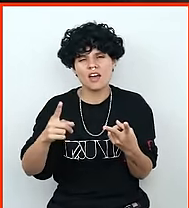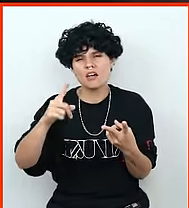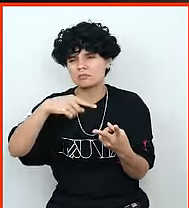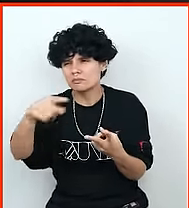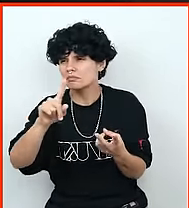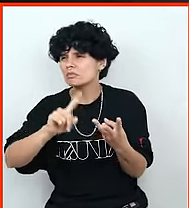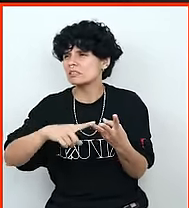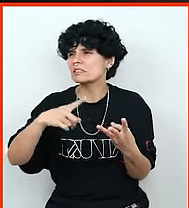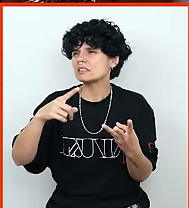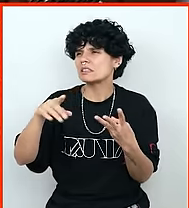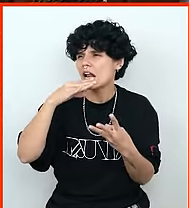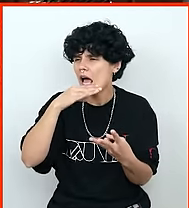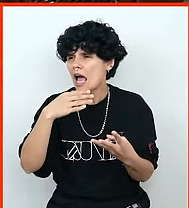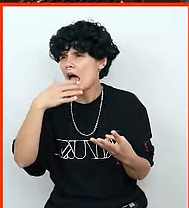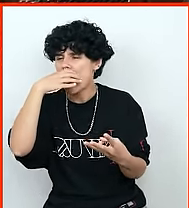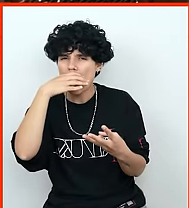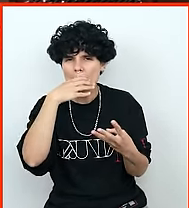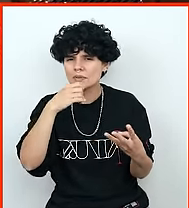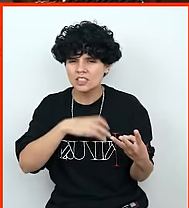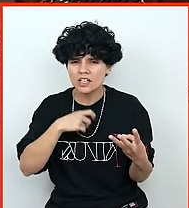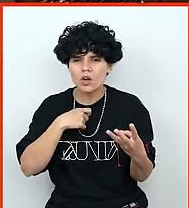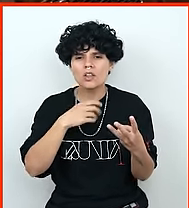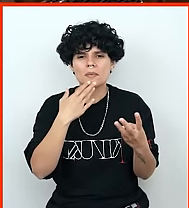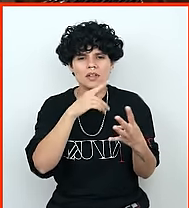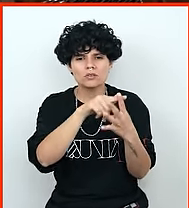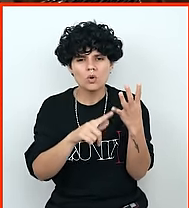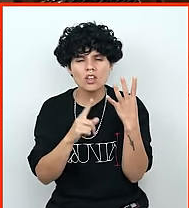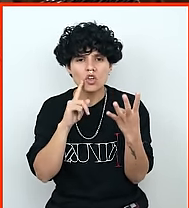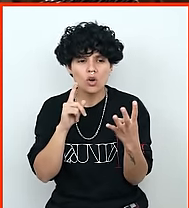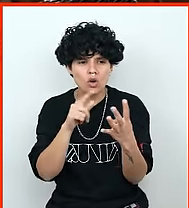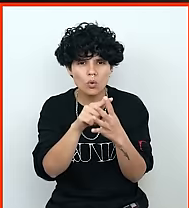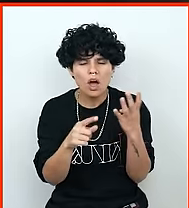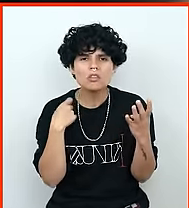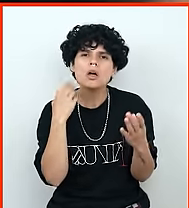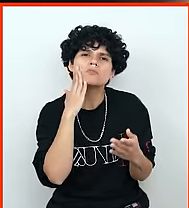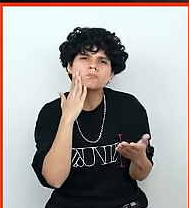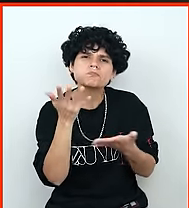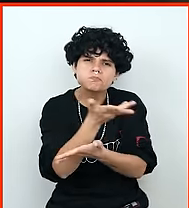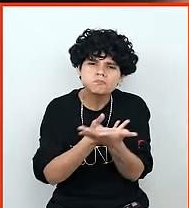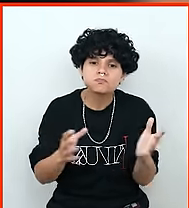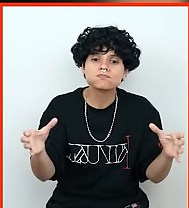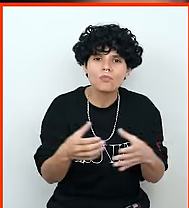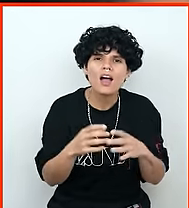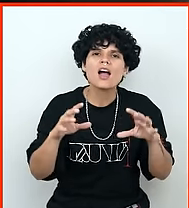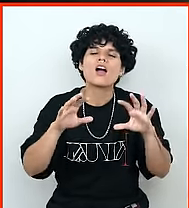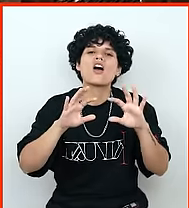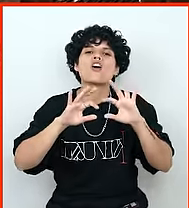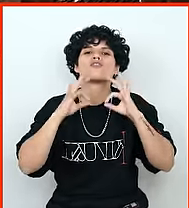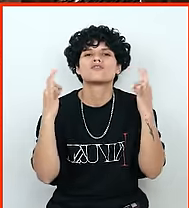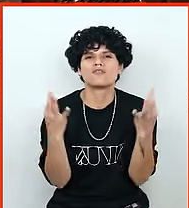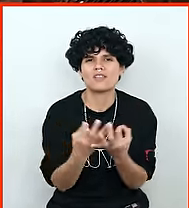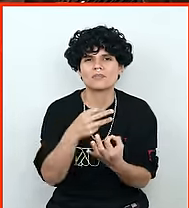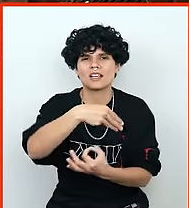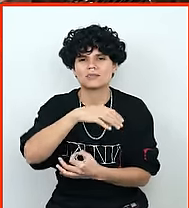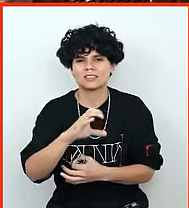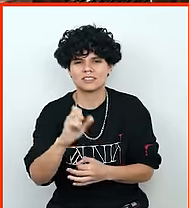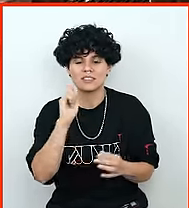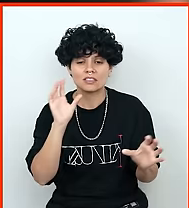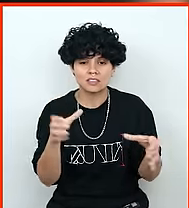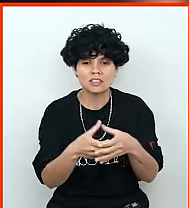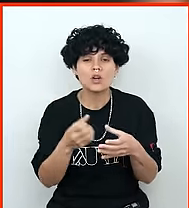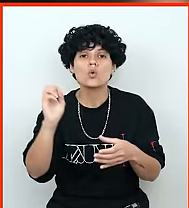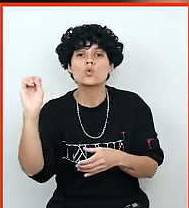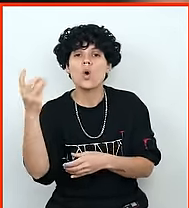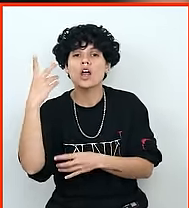con Rap Chilenismo en esa época, se armó una muy buena onda con nosotros, con Cuarto Universo en esa época, y formamos esta familia grande que era Family MC. Y cuando se está acabando Cuarto